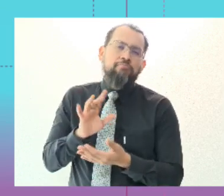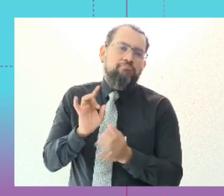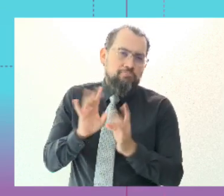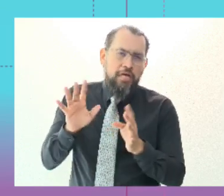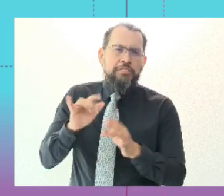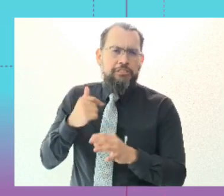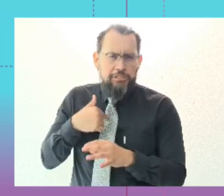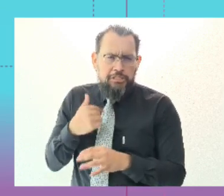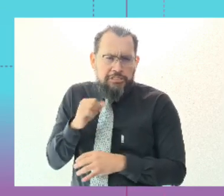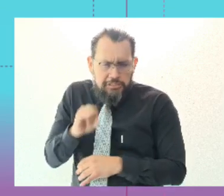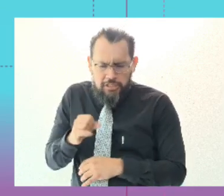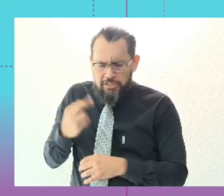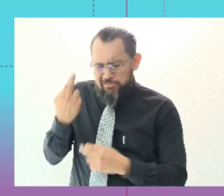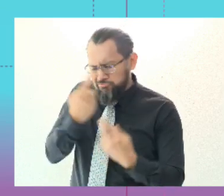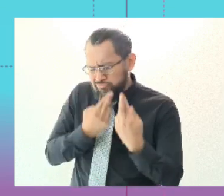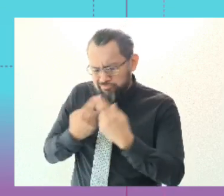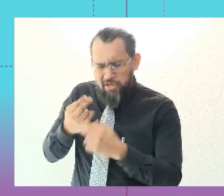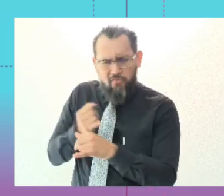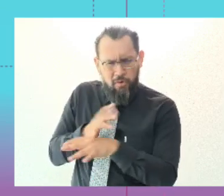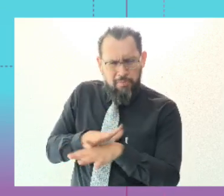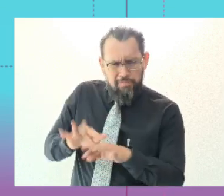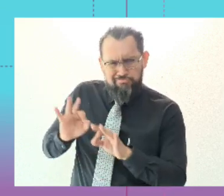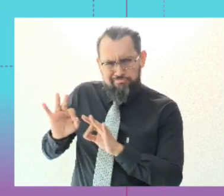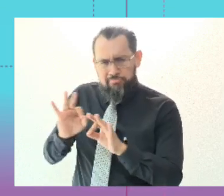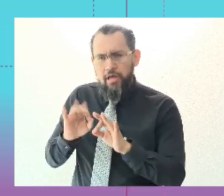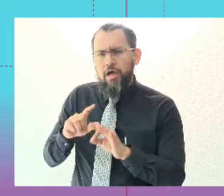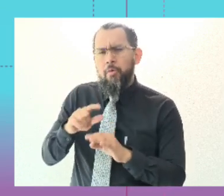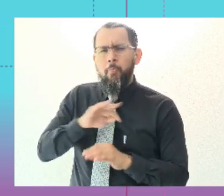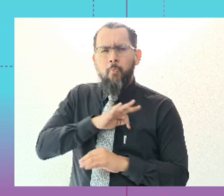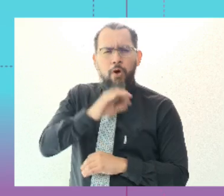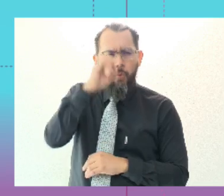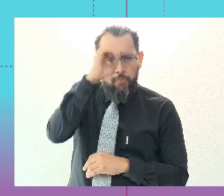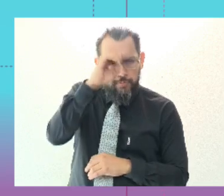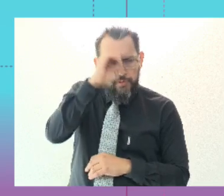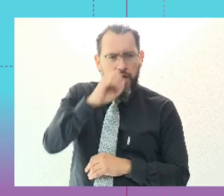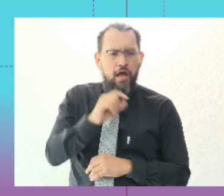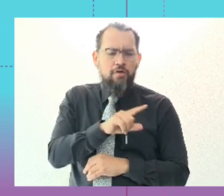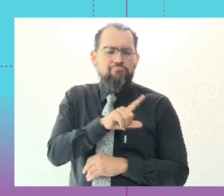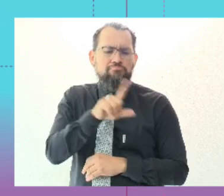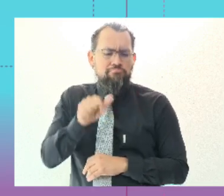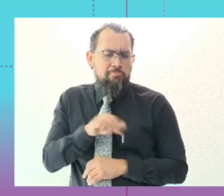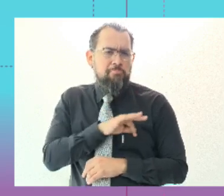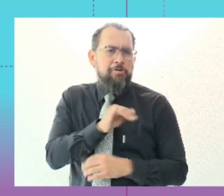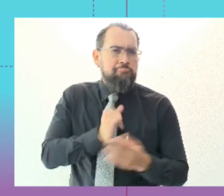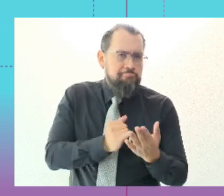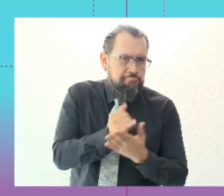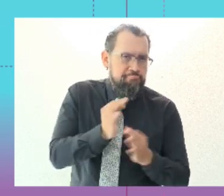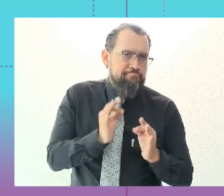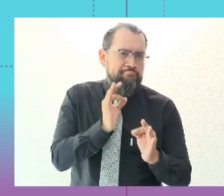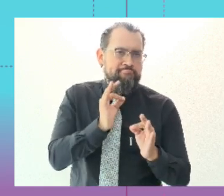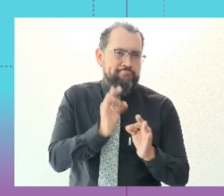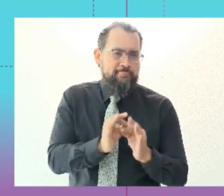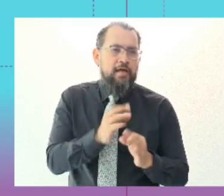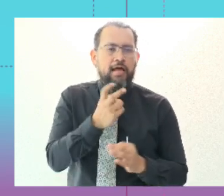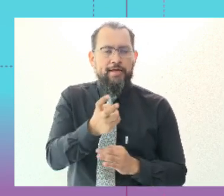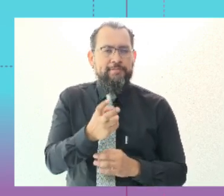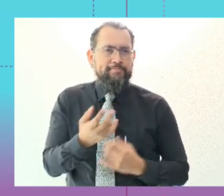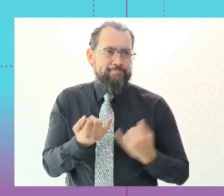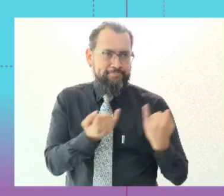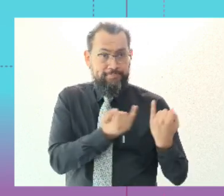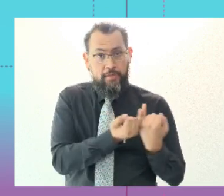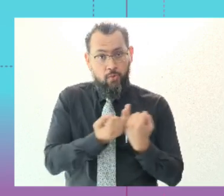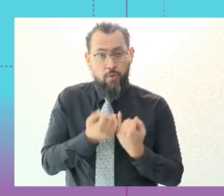la información para revisar y para poder opinar de manera documentada y de manera informada. Y pues finalmente pone sobre la